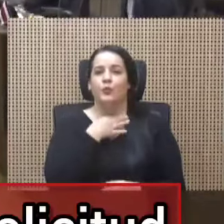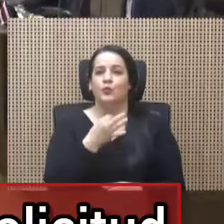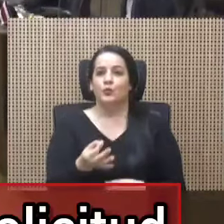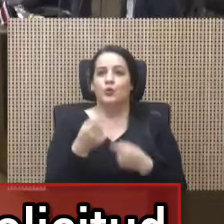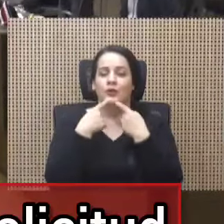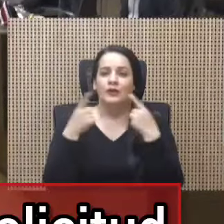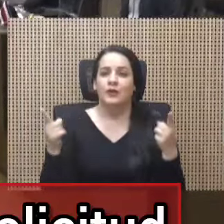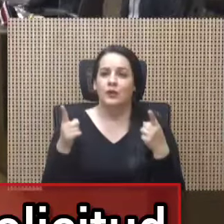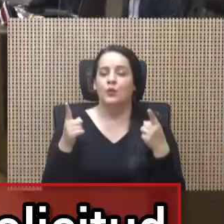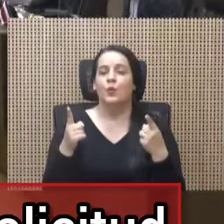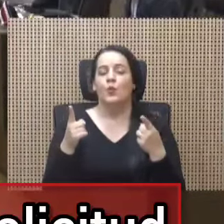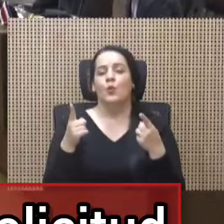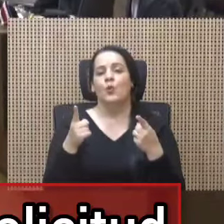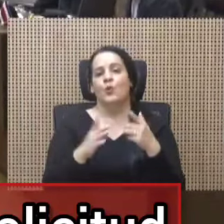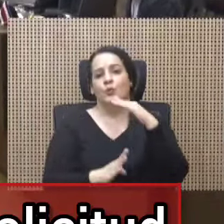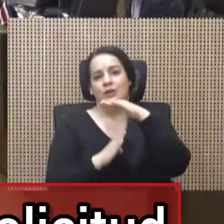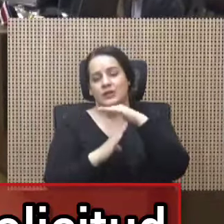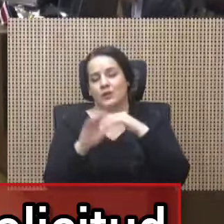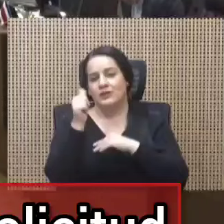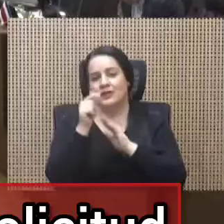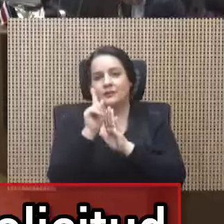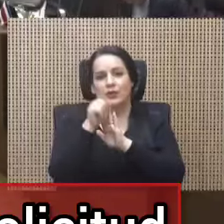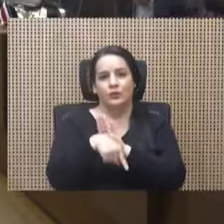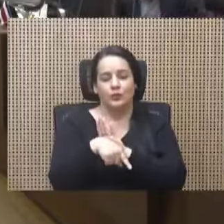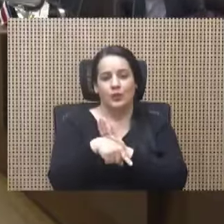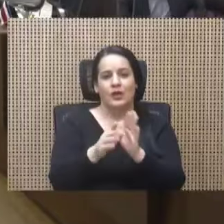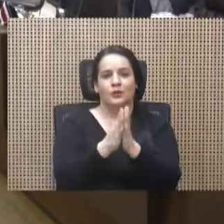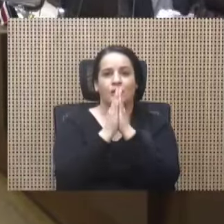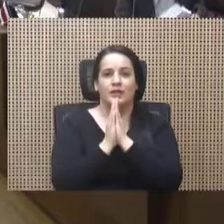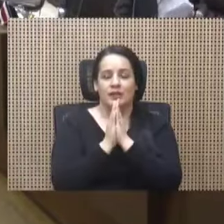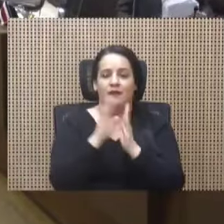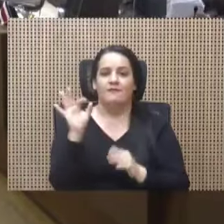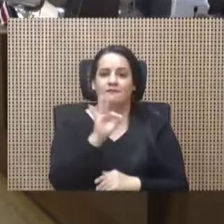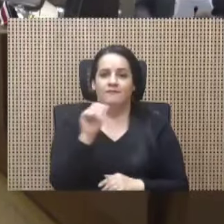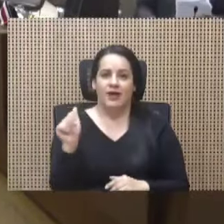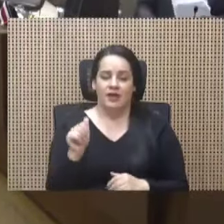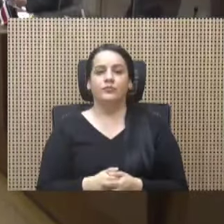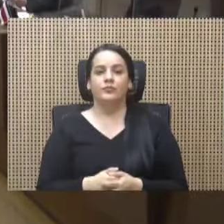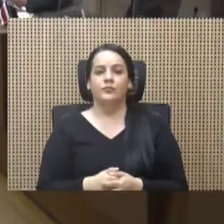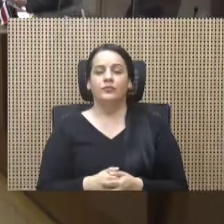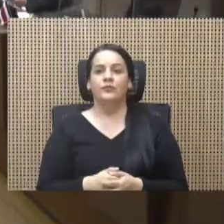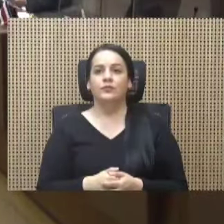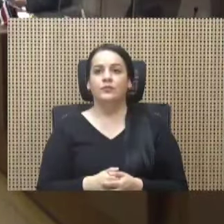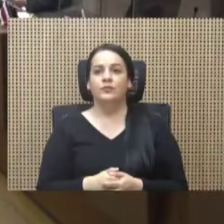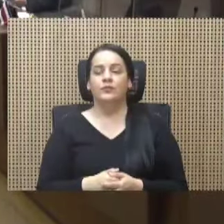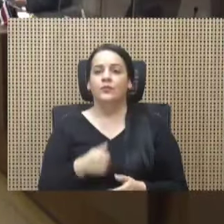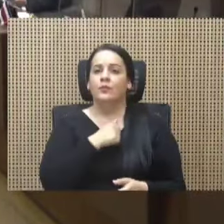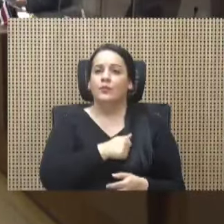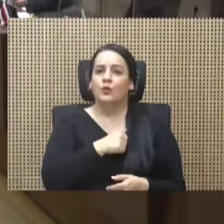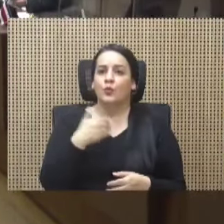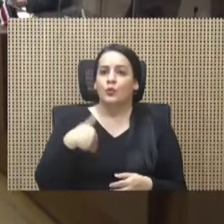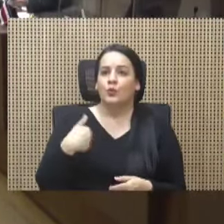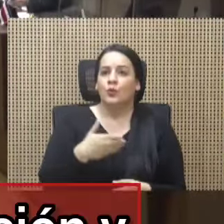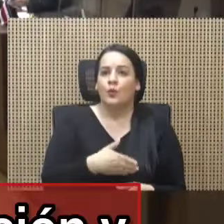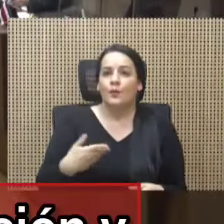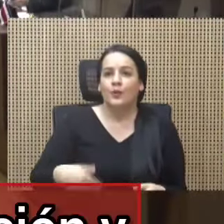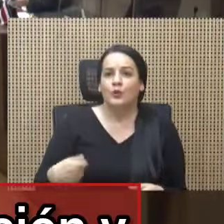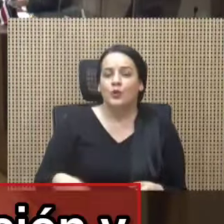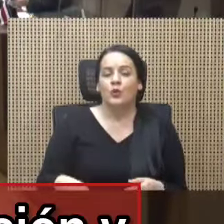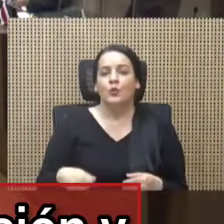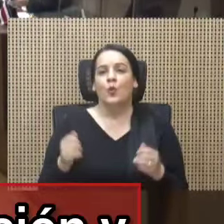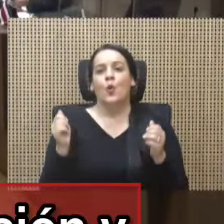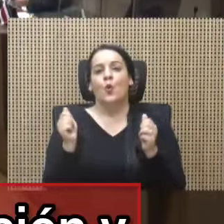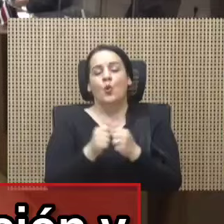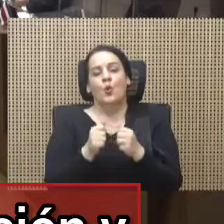decreta un receso hasta diez minutos a solicitud del Frente Amplio. Perdón, señor presidente. Con